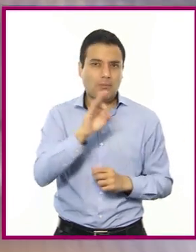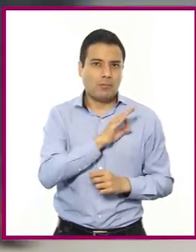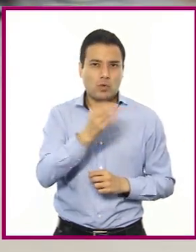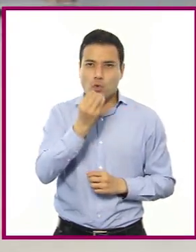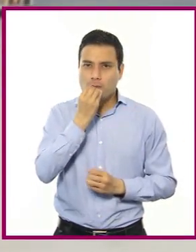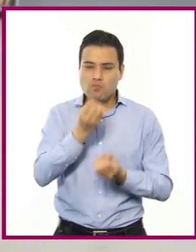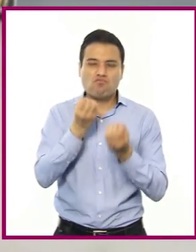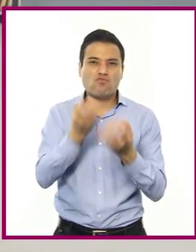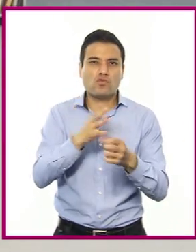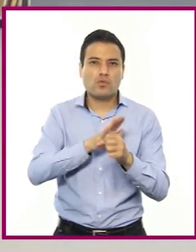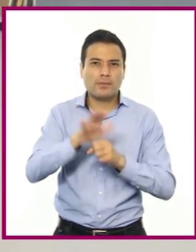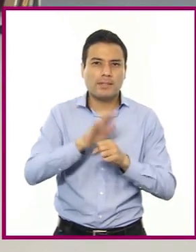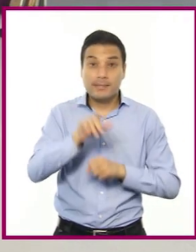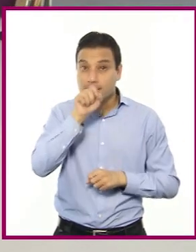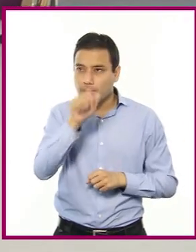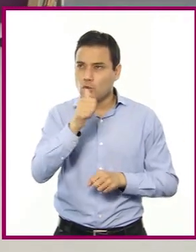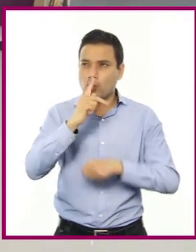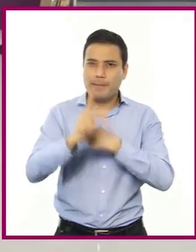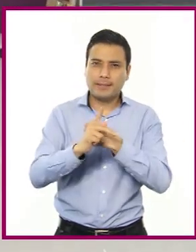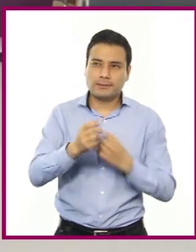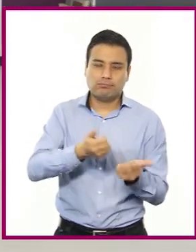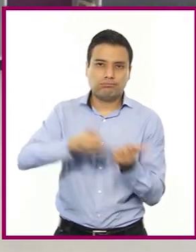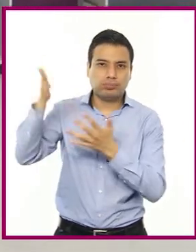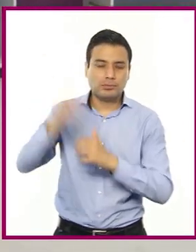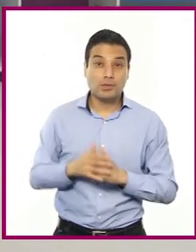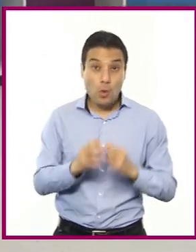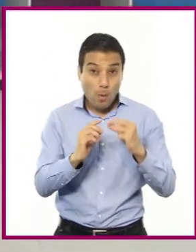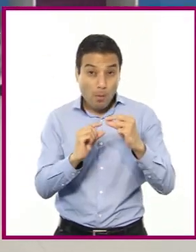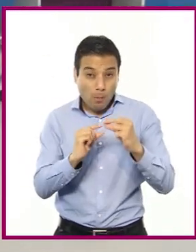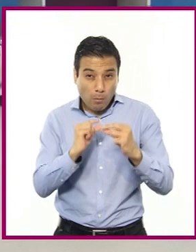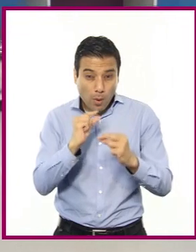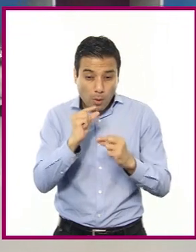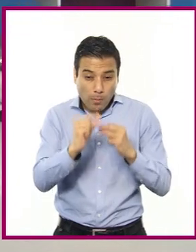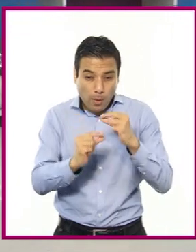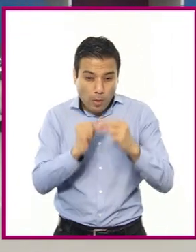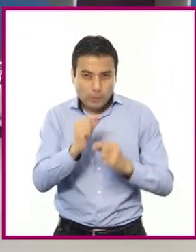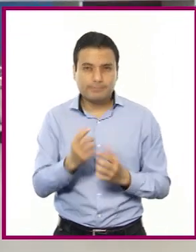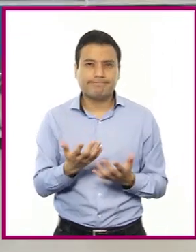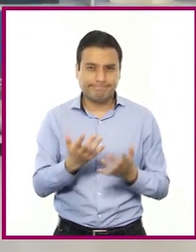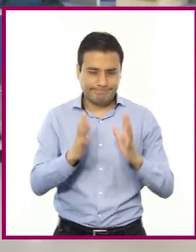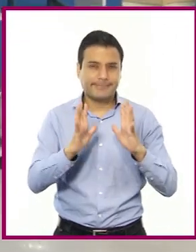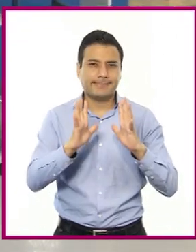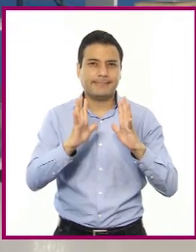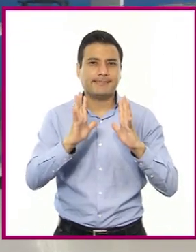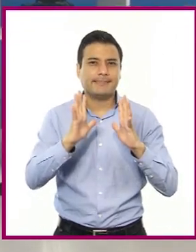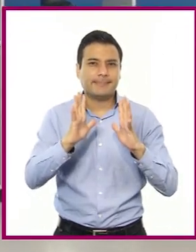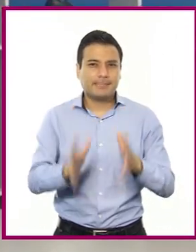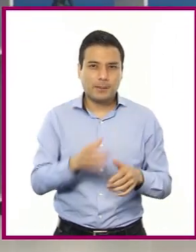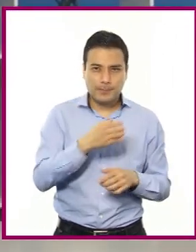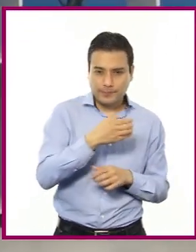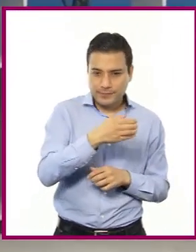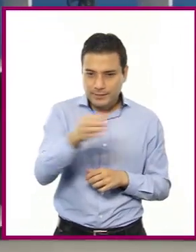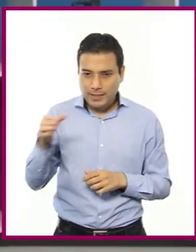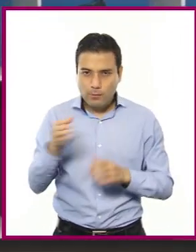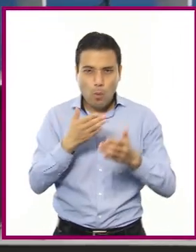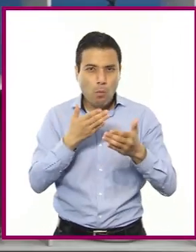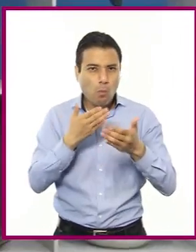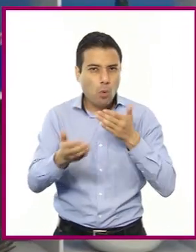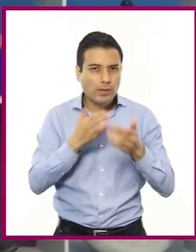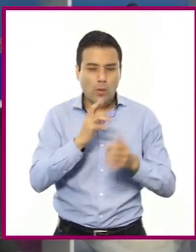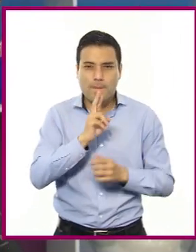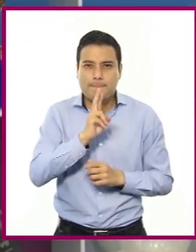externo. Poco a poco, se fue ampliando la brecha entre los espacios agrícolas modernos y los